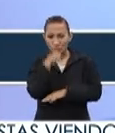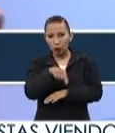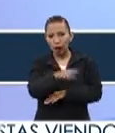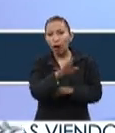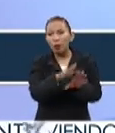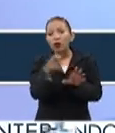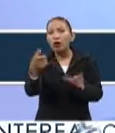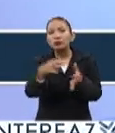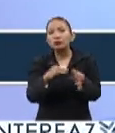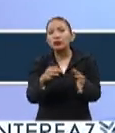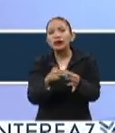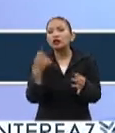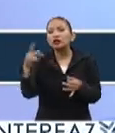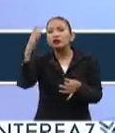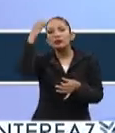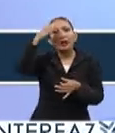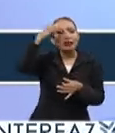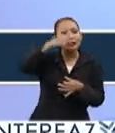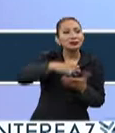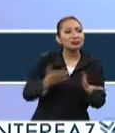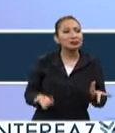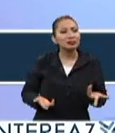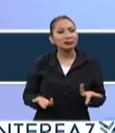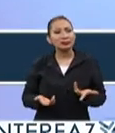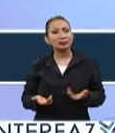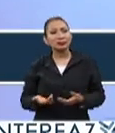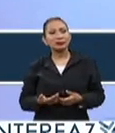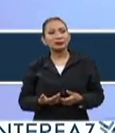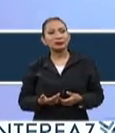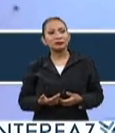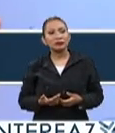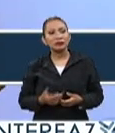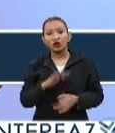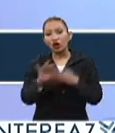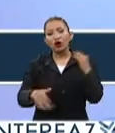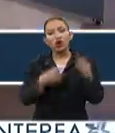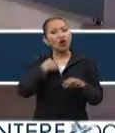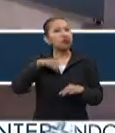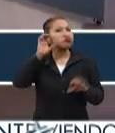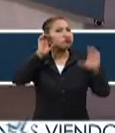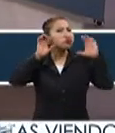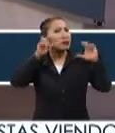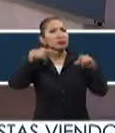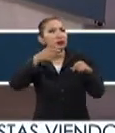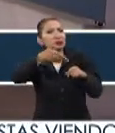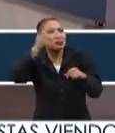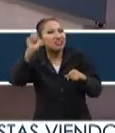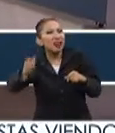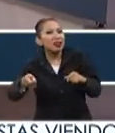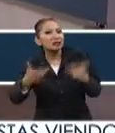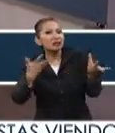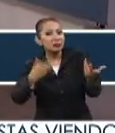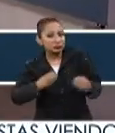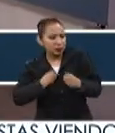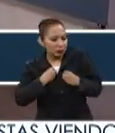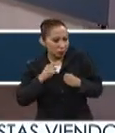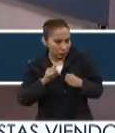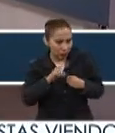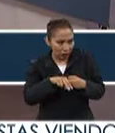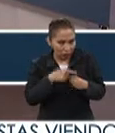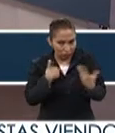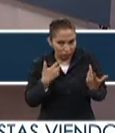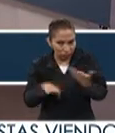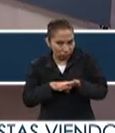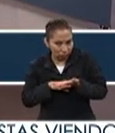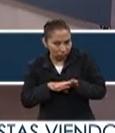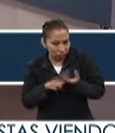podrían explicar? Ustedes con su experiencia, todo el mundo lo hemos oído, pero a veces no sabemos si lo estamos viviendo, sobre todo los jóvenes, los